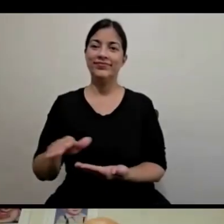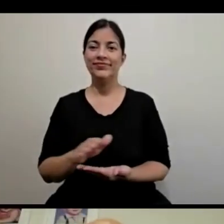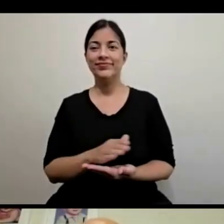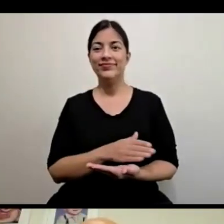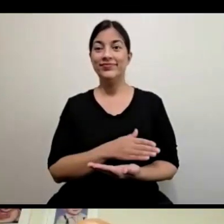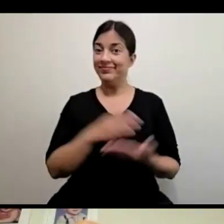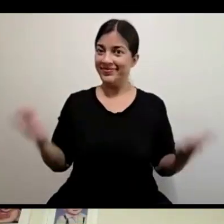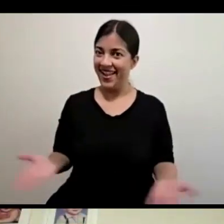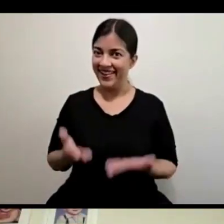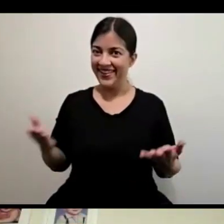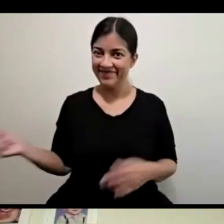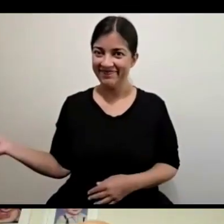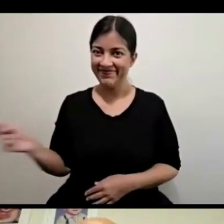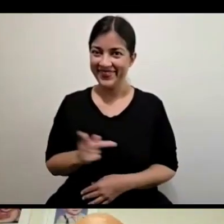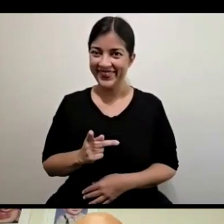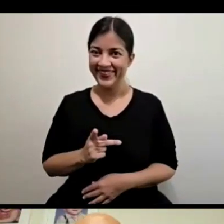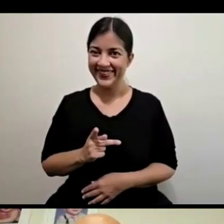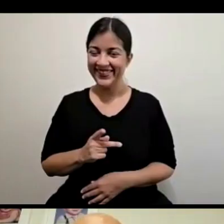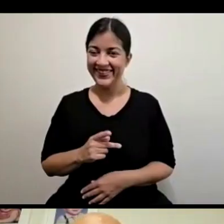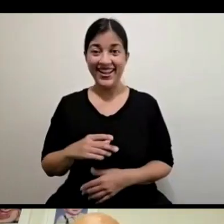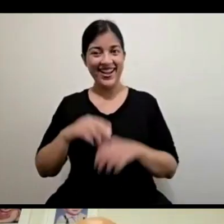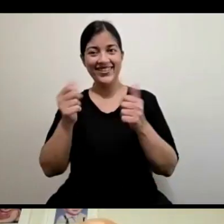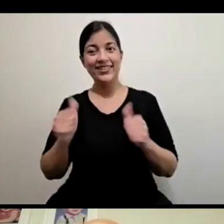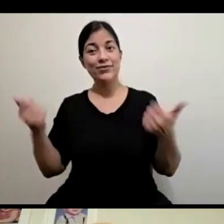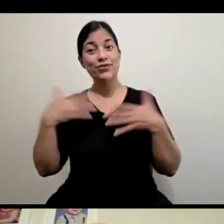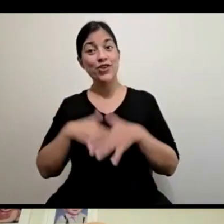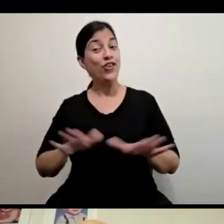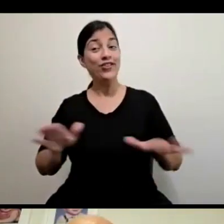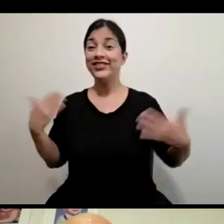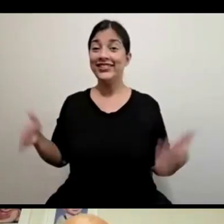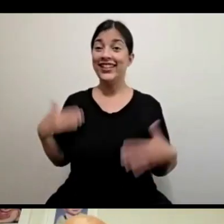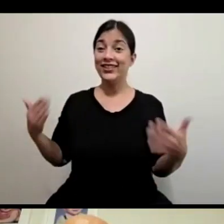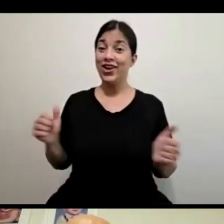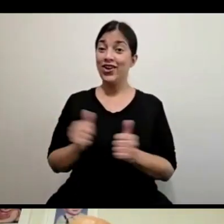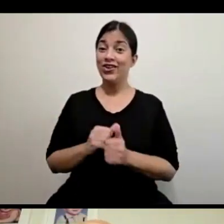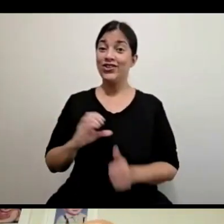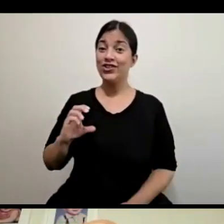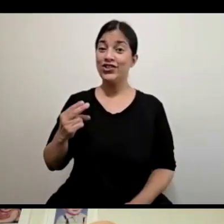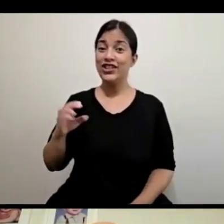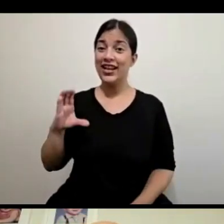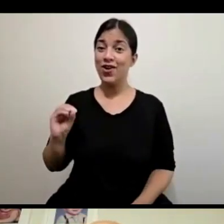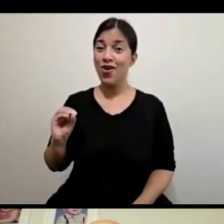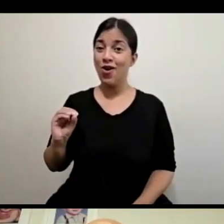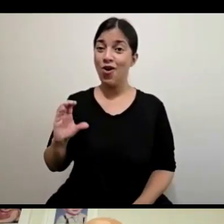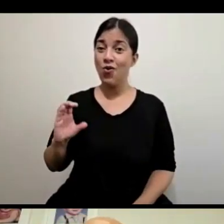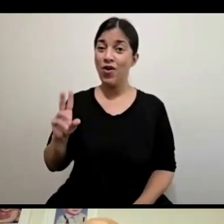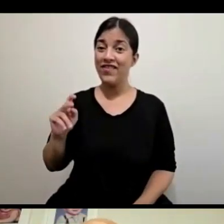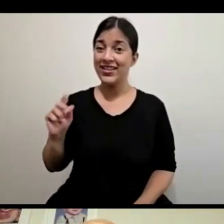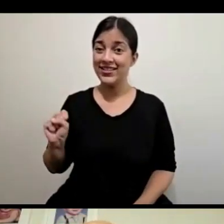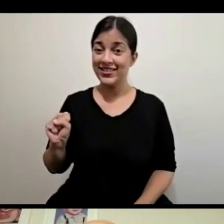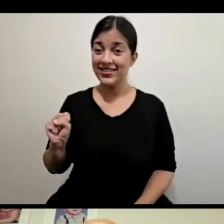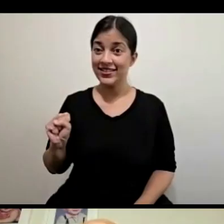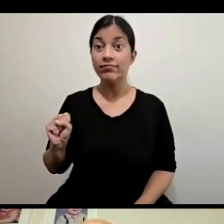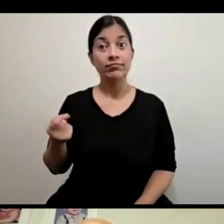Aquí que regresamos. Atención, bien contentos con Checo Cuevas. Y mira, hay que